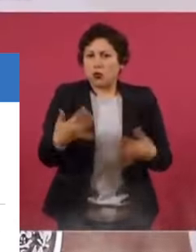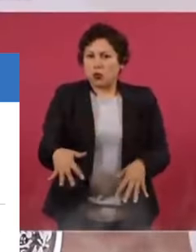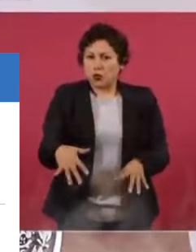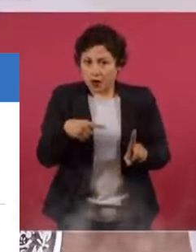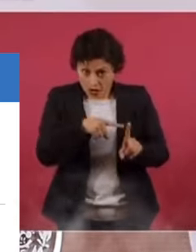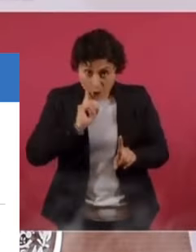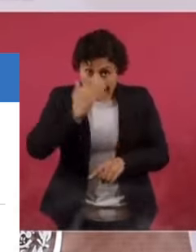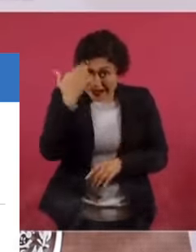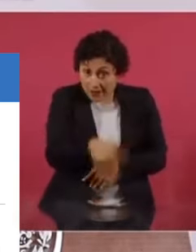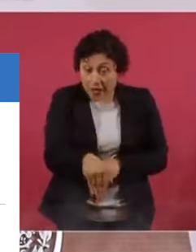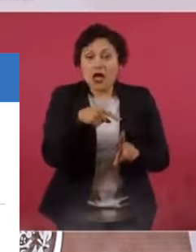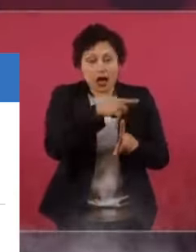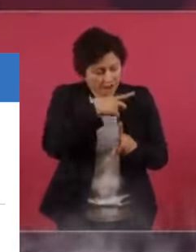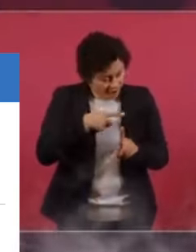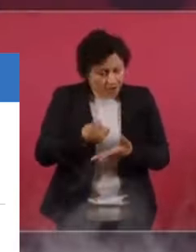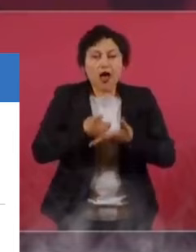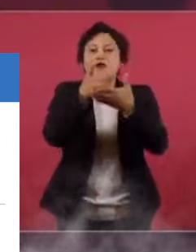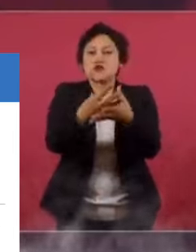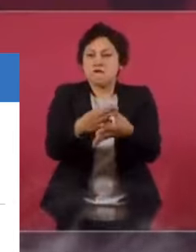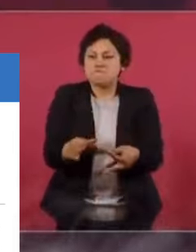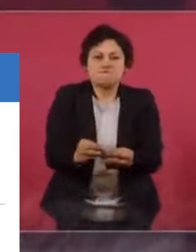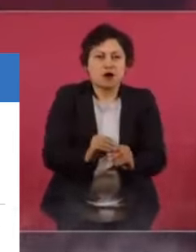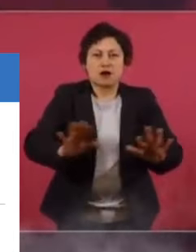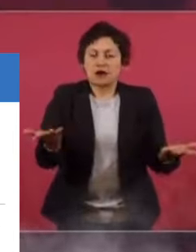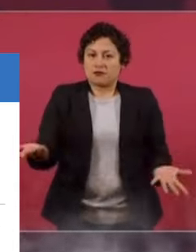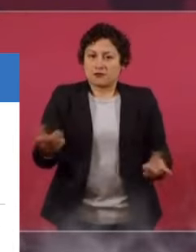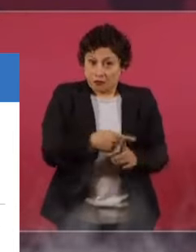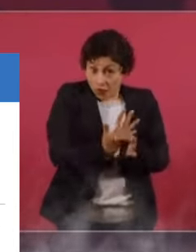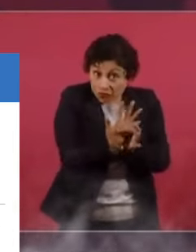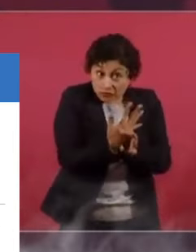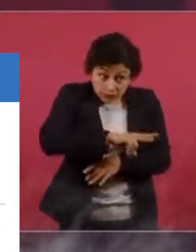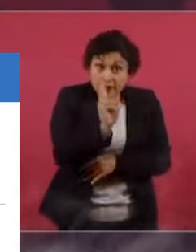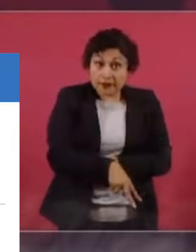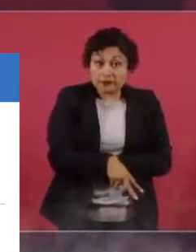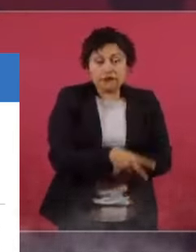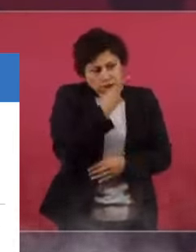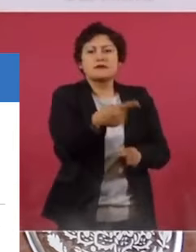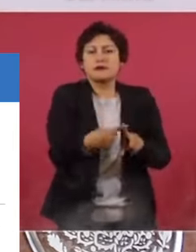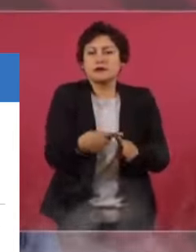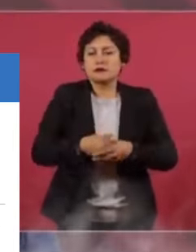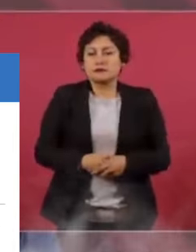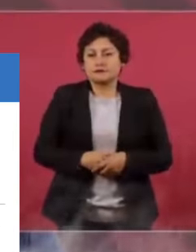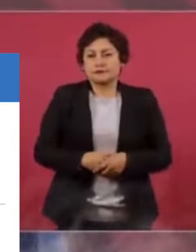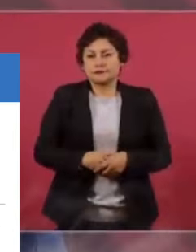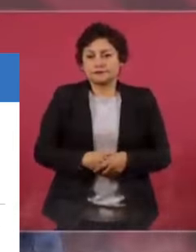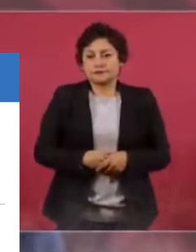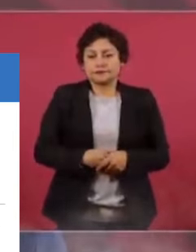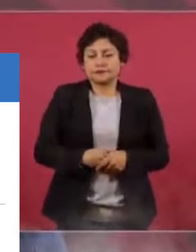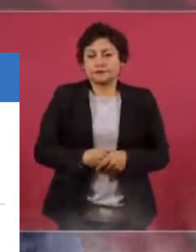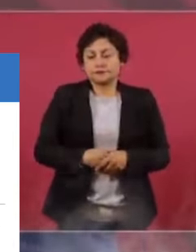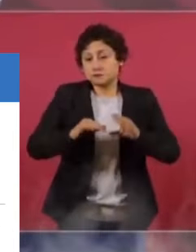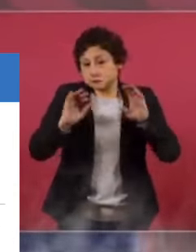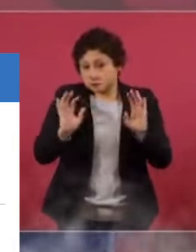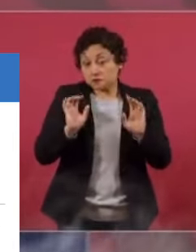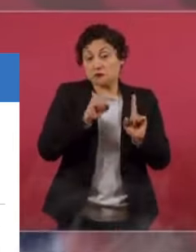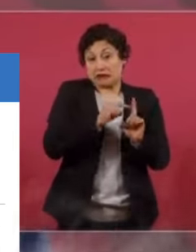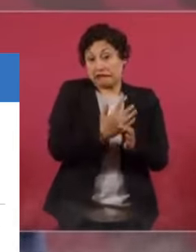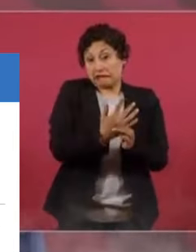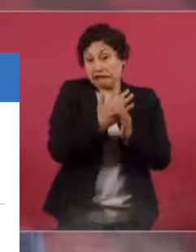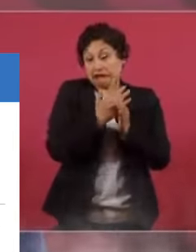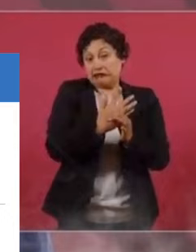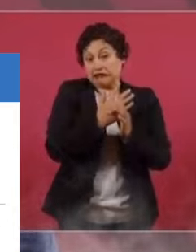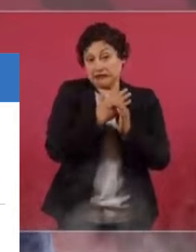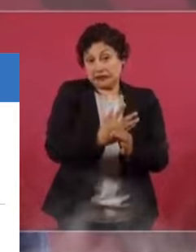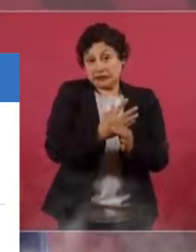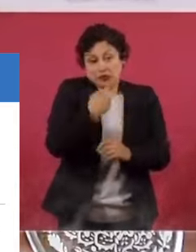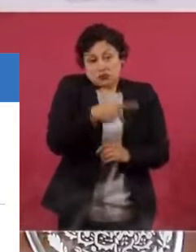contribuido, si es cierto su dicho, a dar a conocer quién fue su informante, el que le dijo, porque ella es la primera que mantiene, sostiene